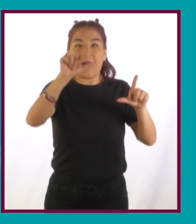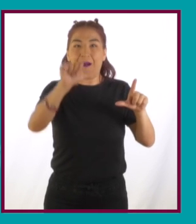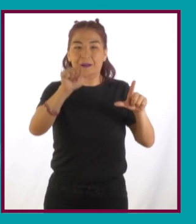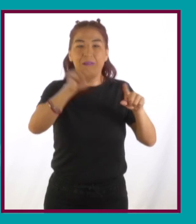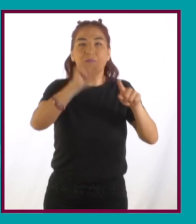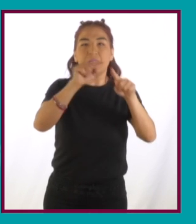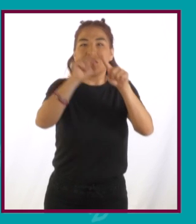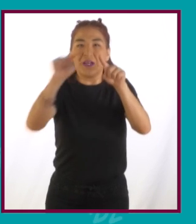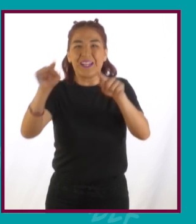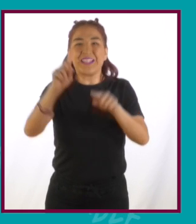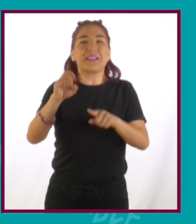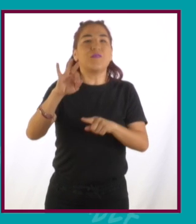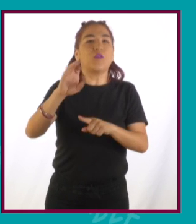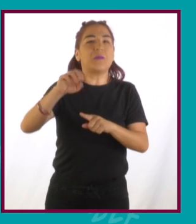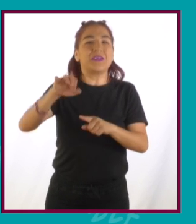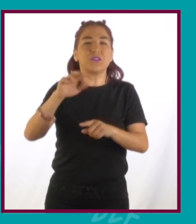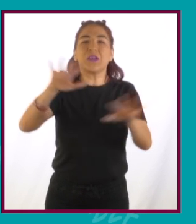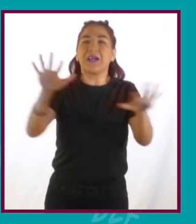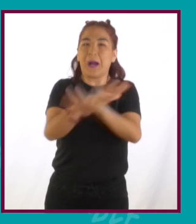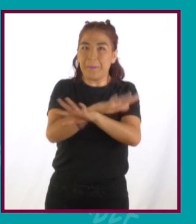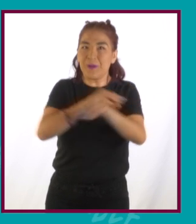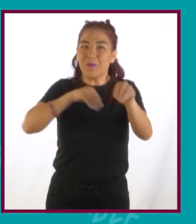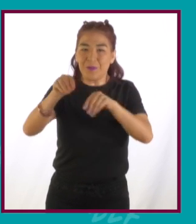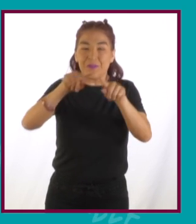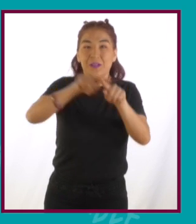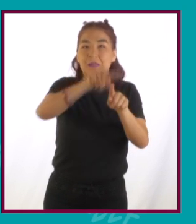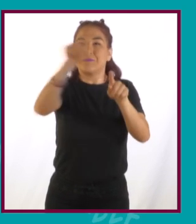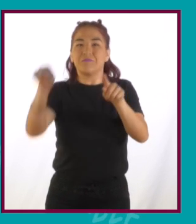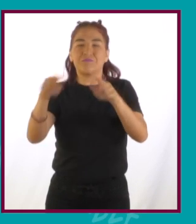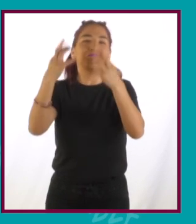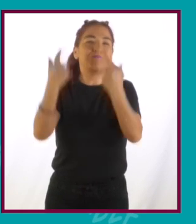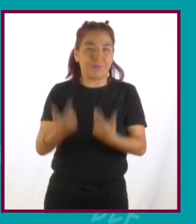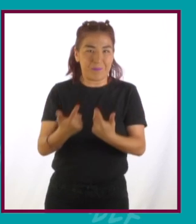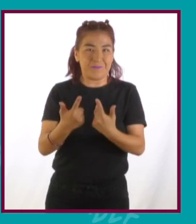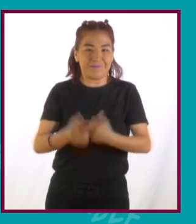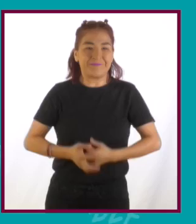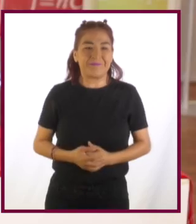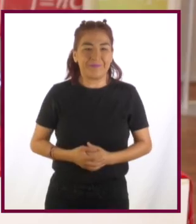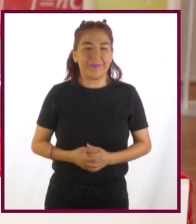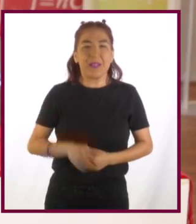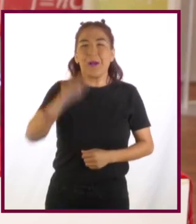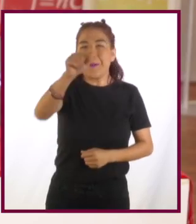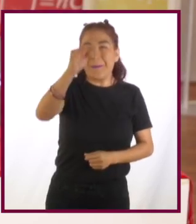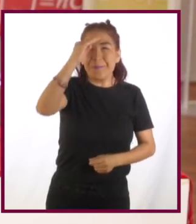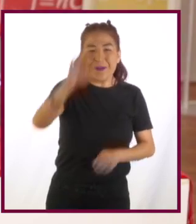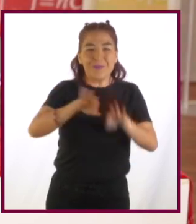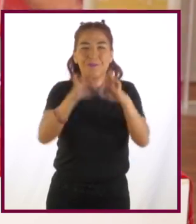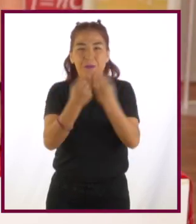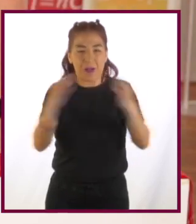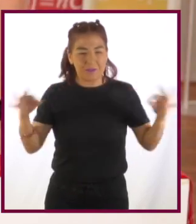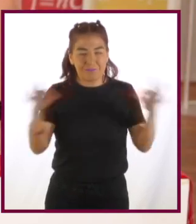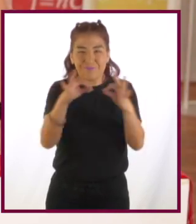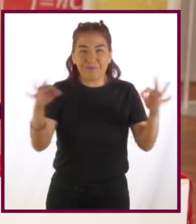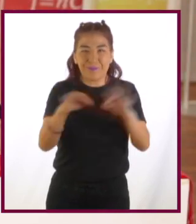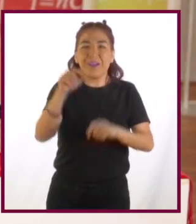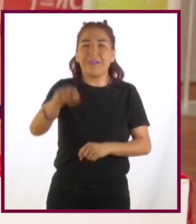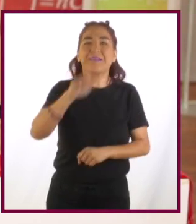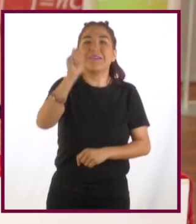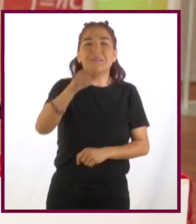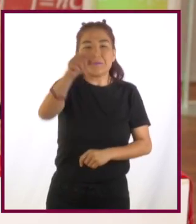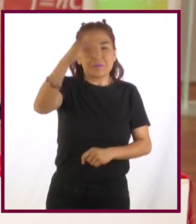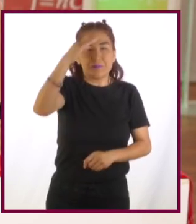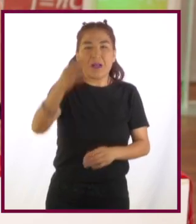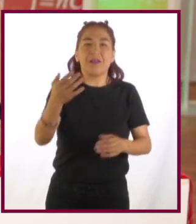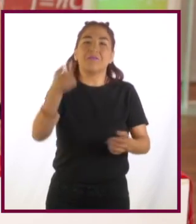punto A al B, es la deformación permanente, y D, la deformación plástica. Cuando pensamos en un objeto